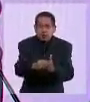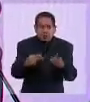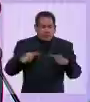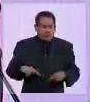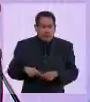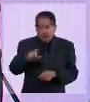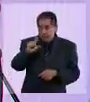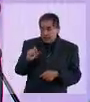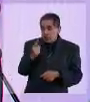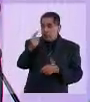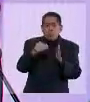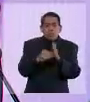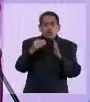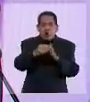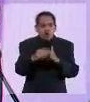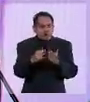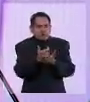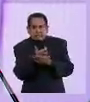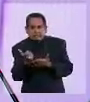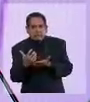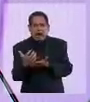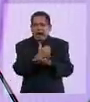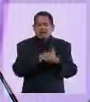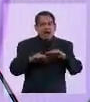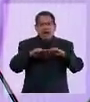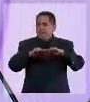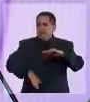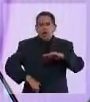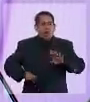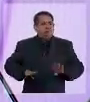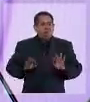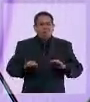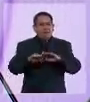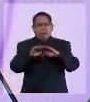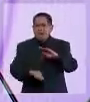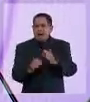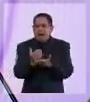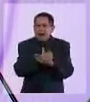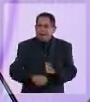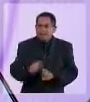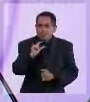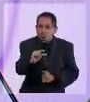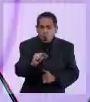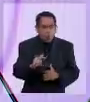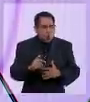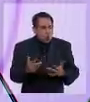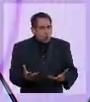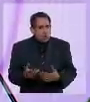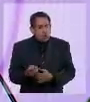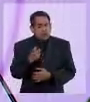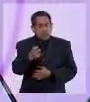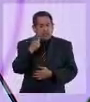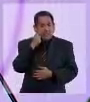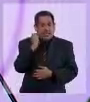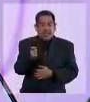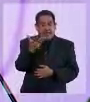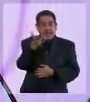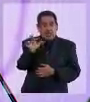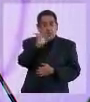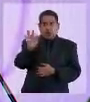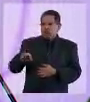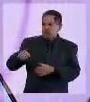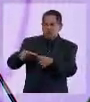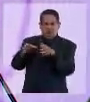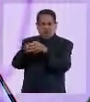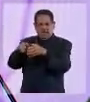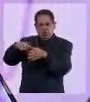21,600,000 con ingreso menor a la línea de bienestar mínimo. Y no solo eso. El 10% de la población más rica